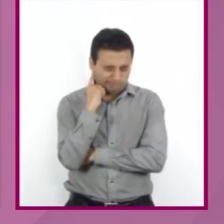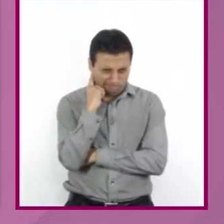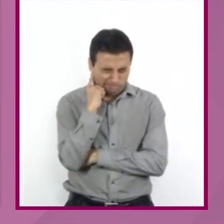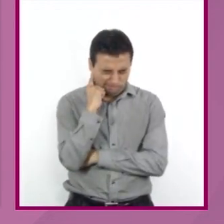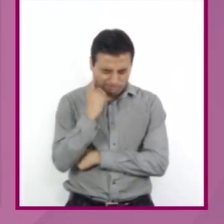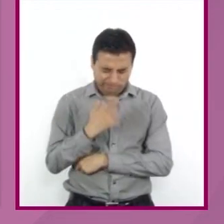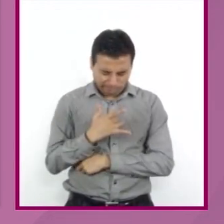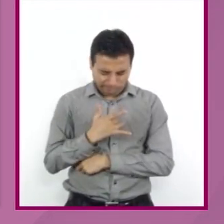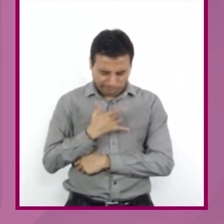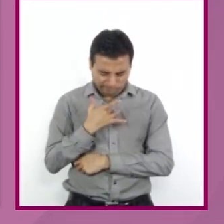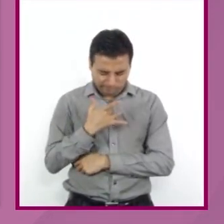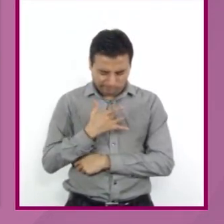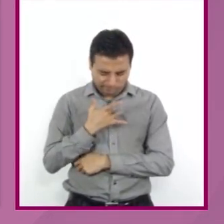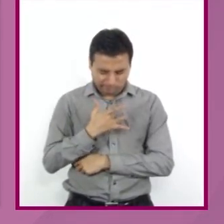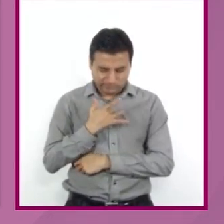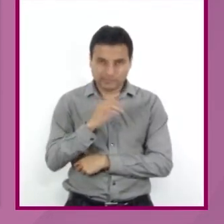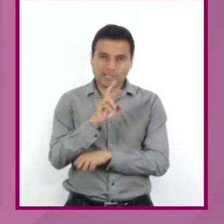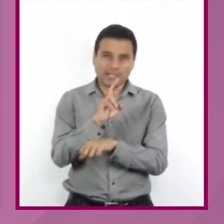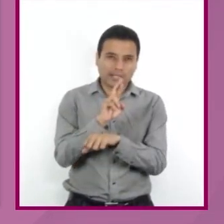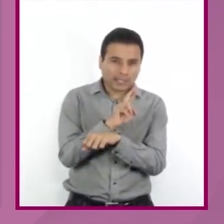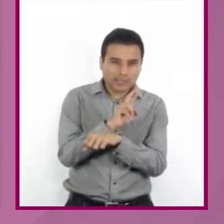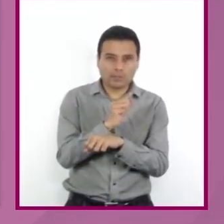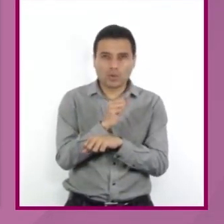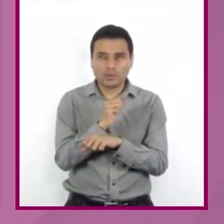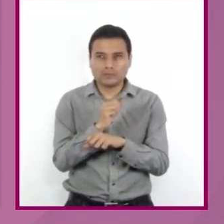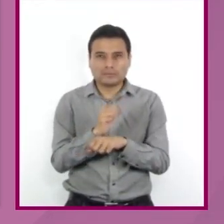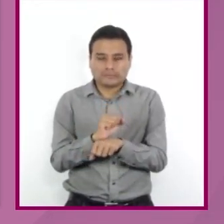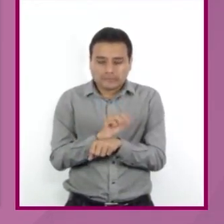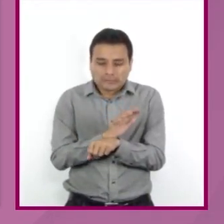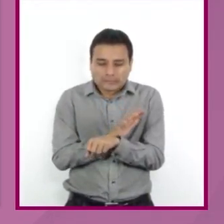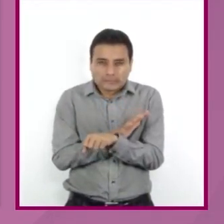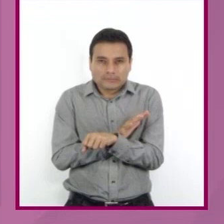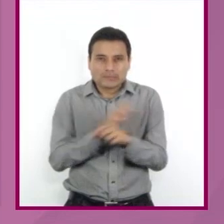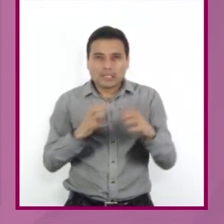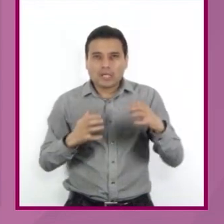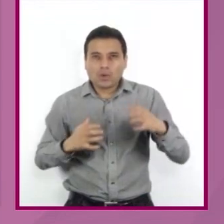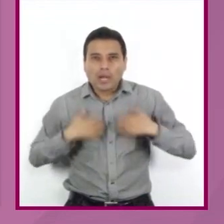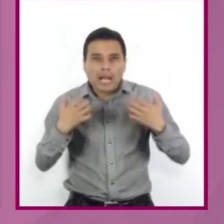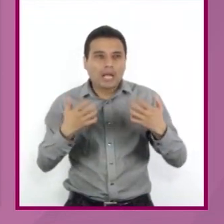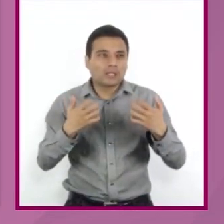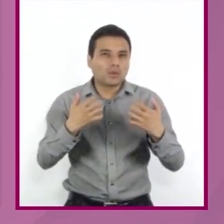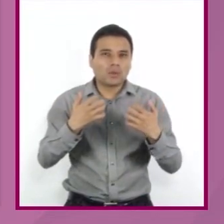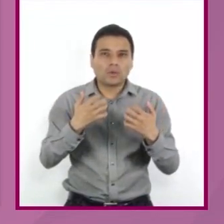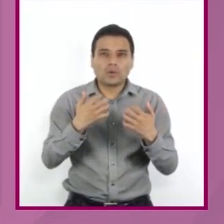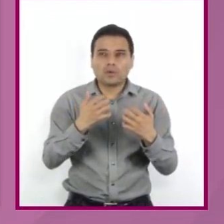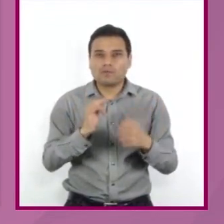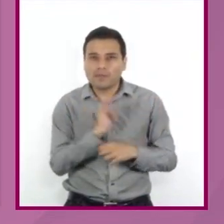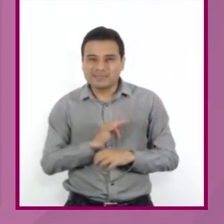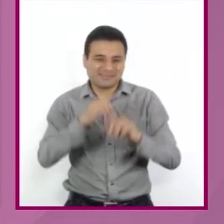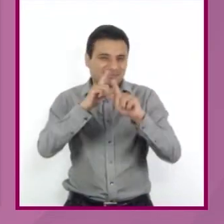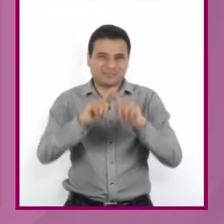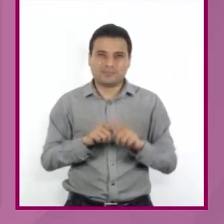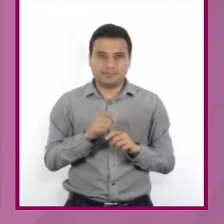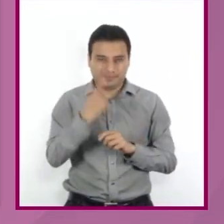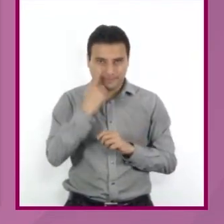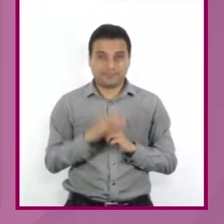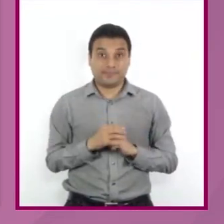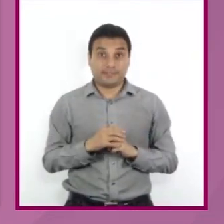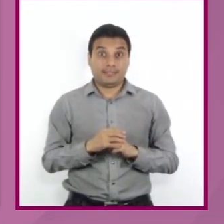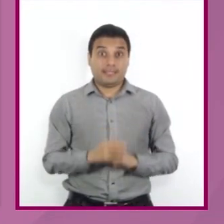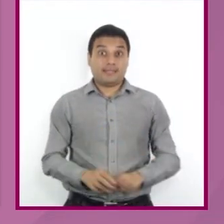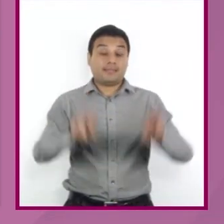la melodía, así como de las sensaciones que les despierten. La situación para el primer equipo es un día en el